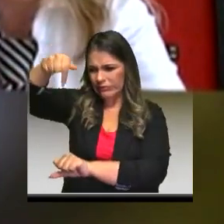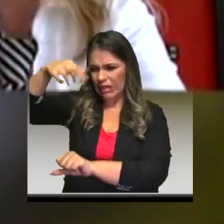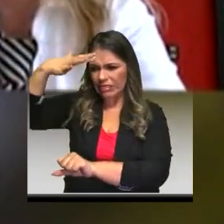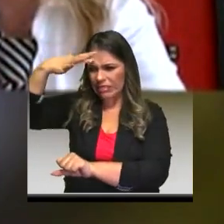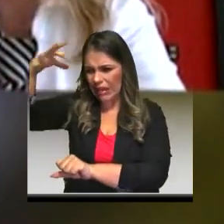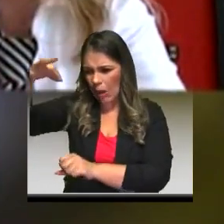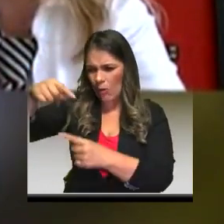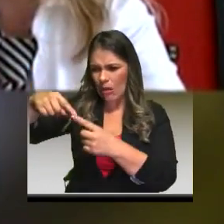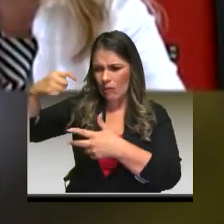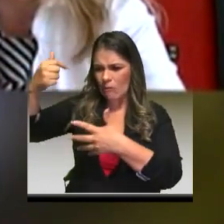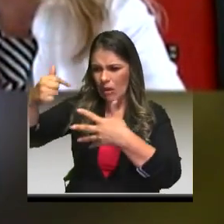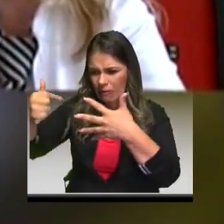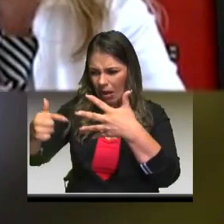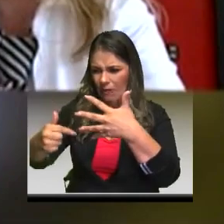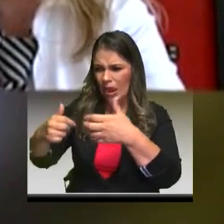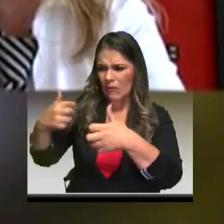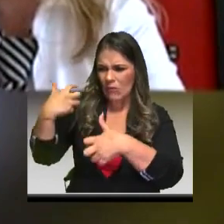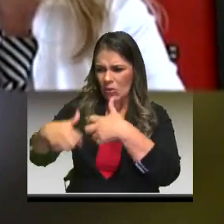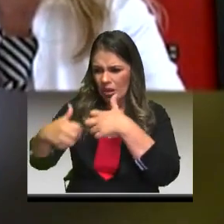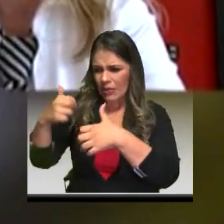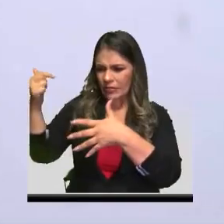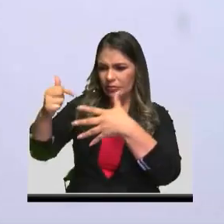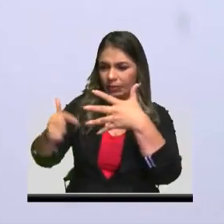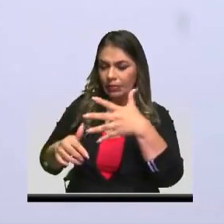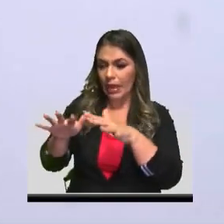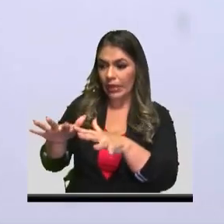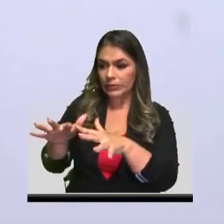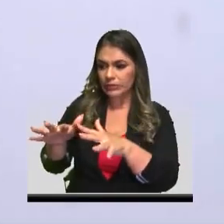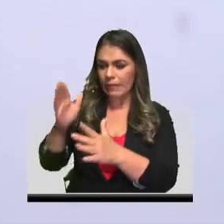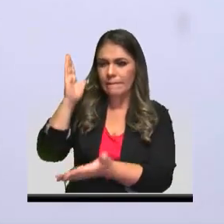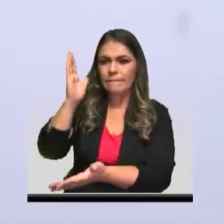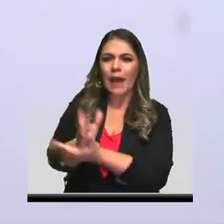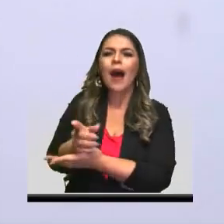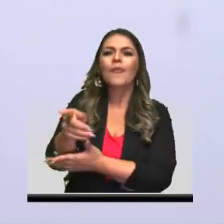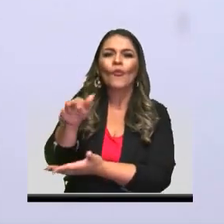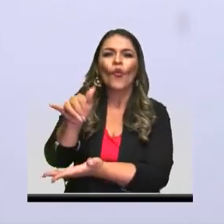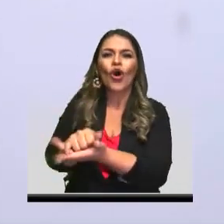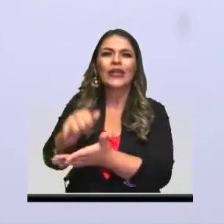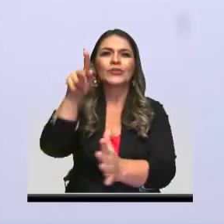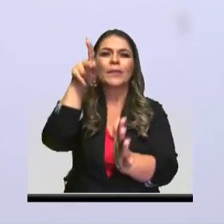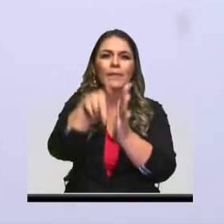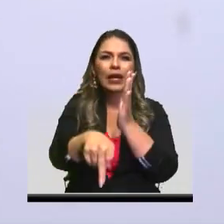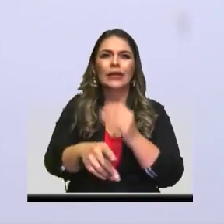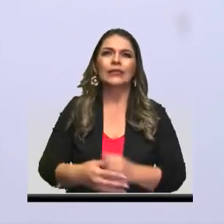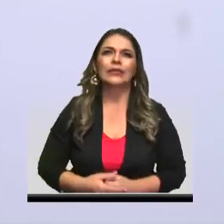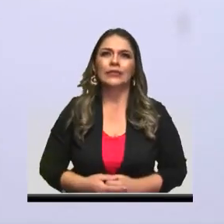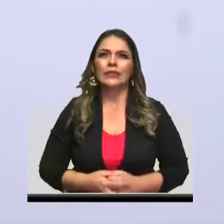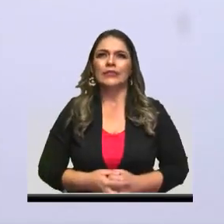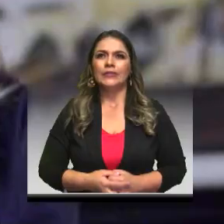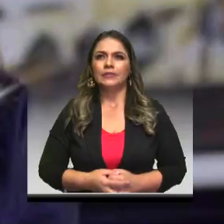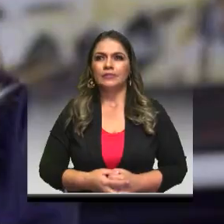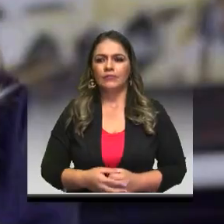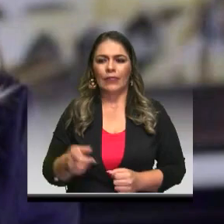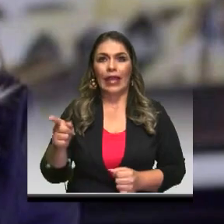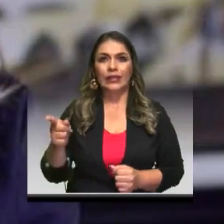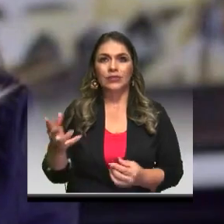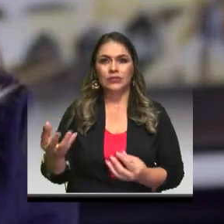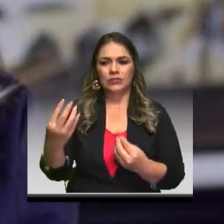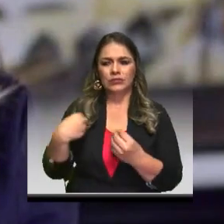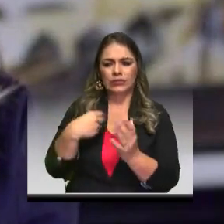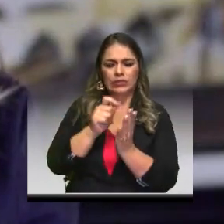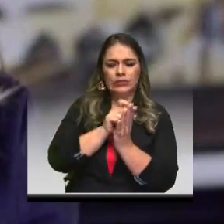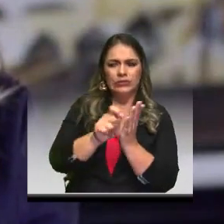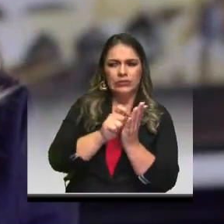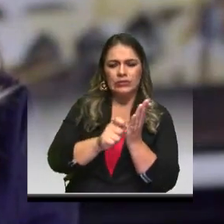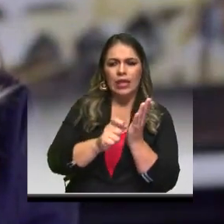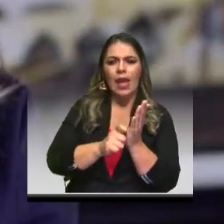que se mezclaron para que una persona terminara siendo un delincuente y poderlos usar en prevención